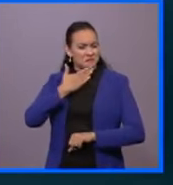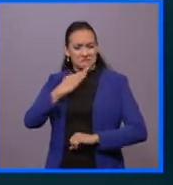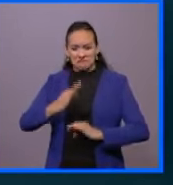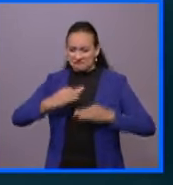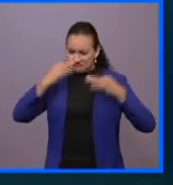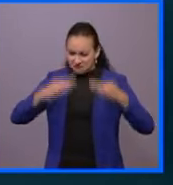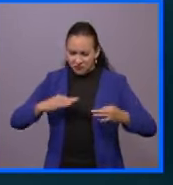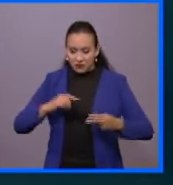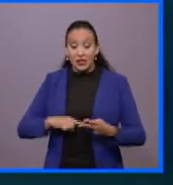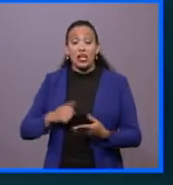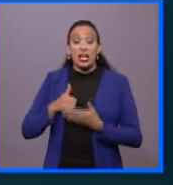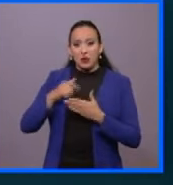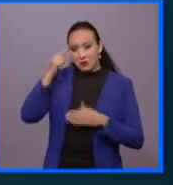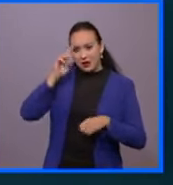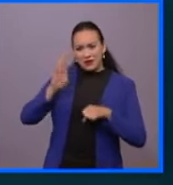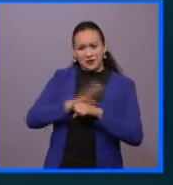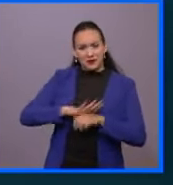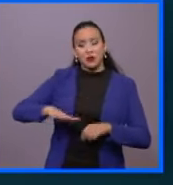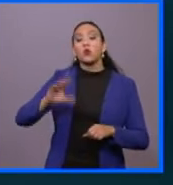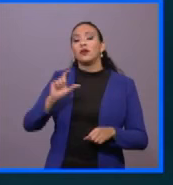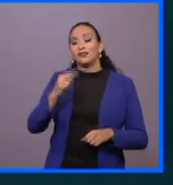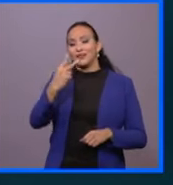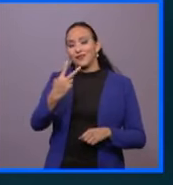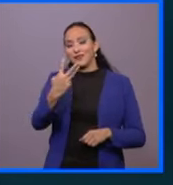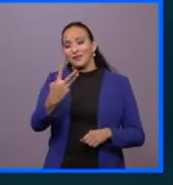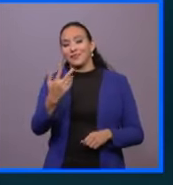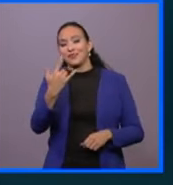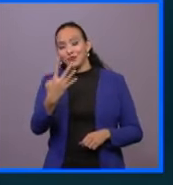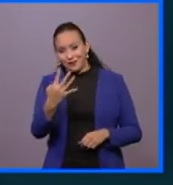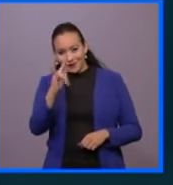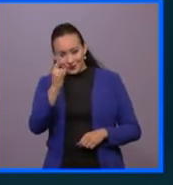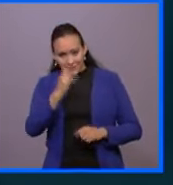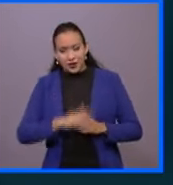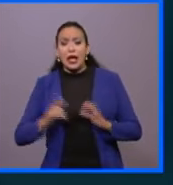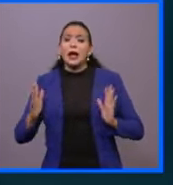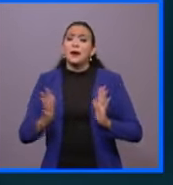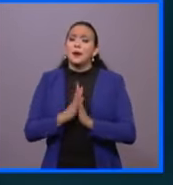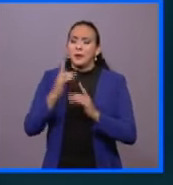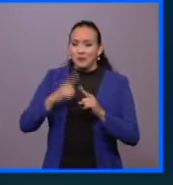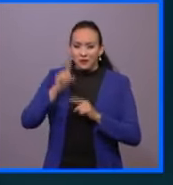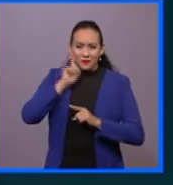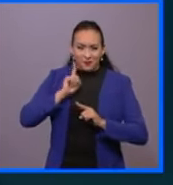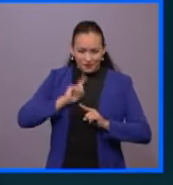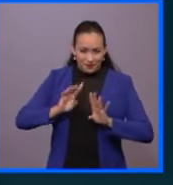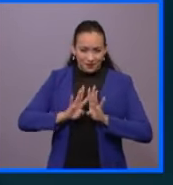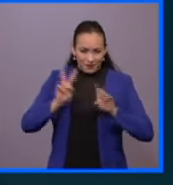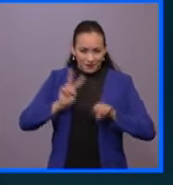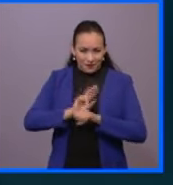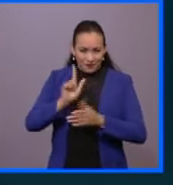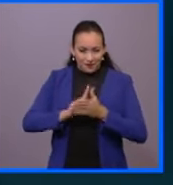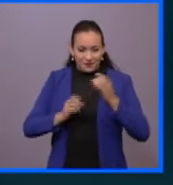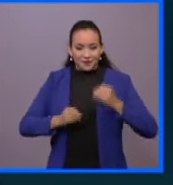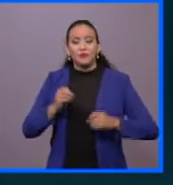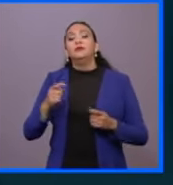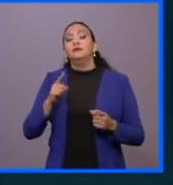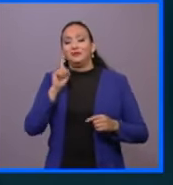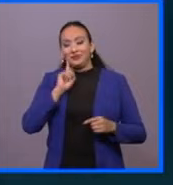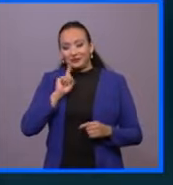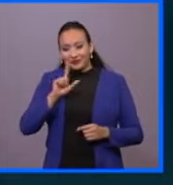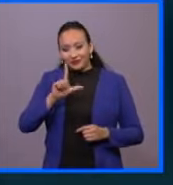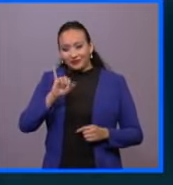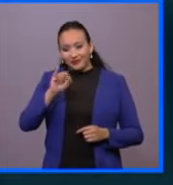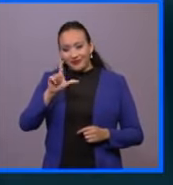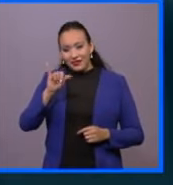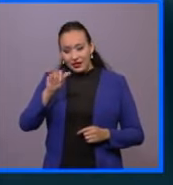con visión nacional los próximos 2, 3 y 4 de julio. Participará la consejera de la Judicatura Federal, Lilia Mónica López